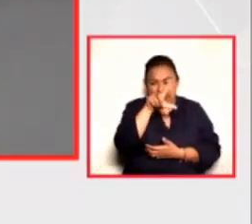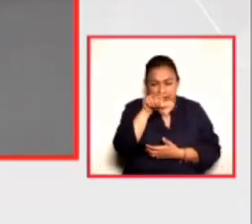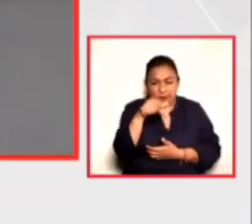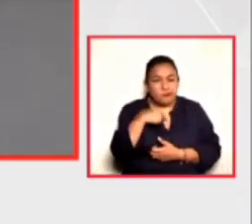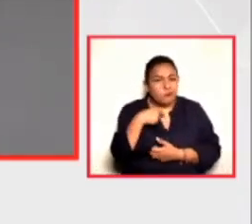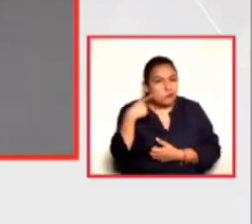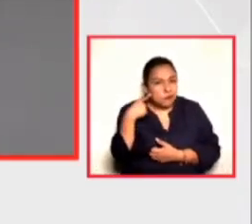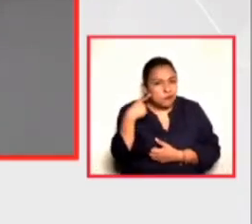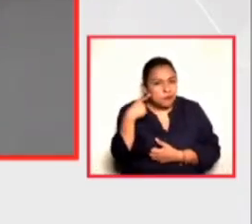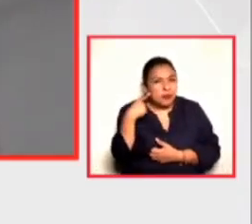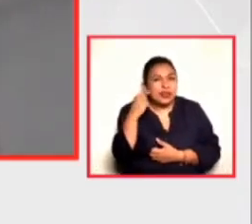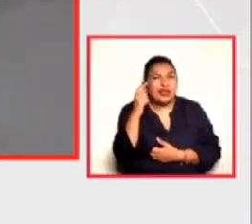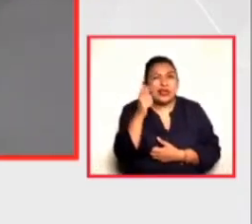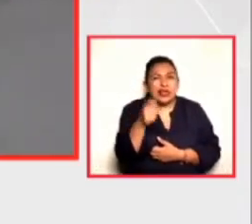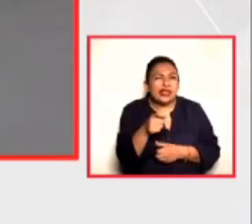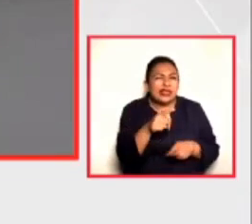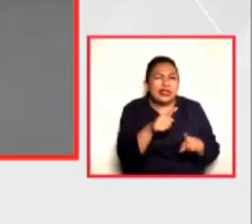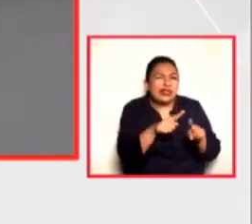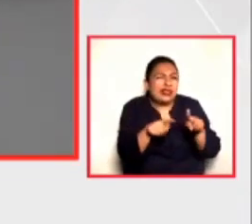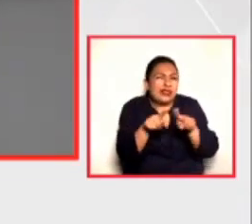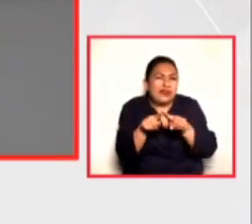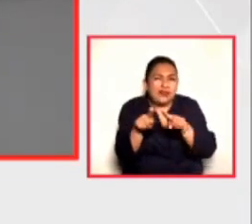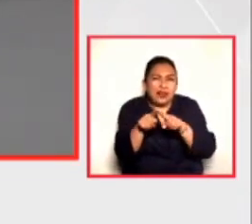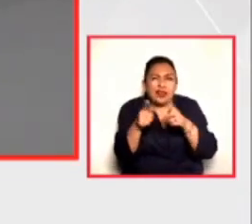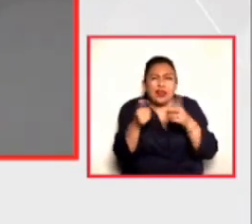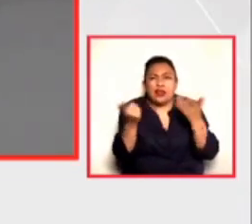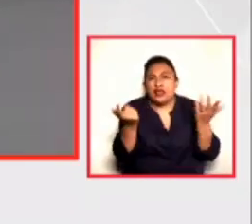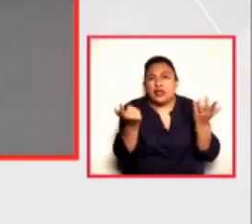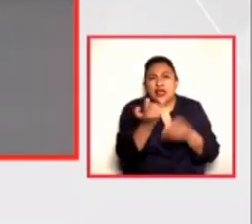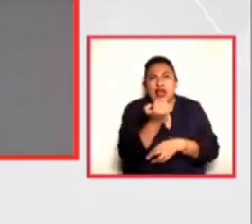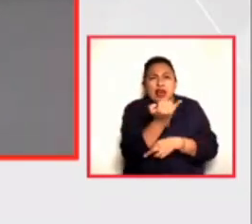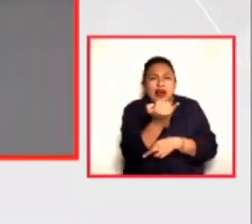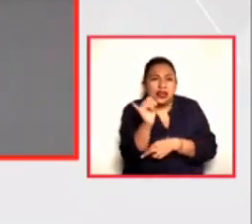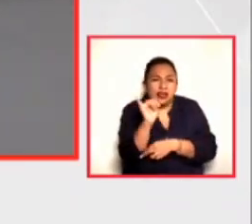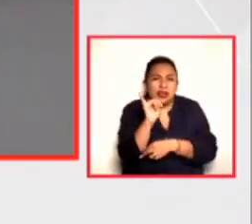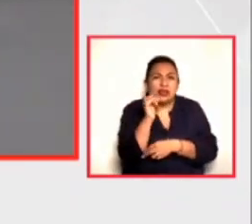diferentes escenas, jardines,